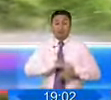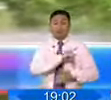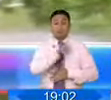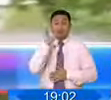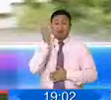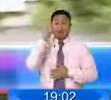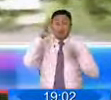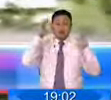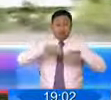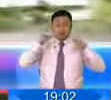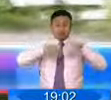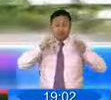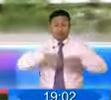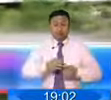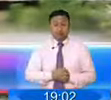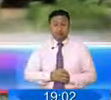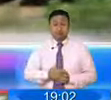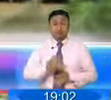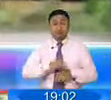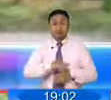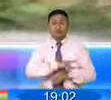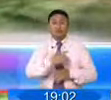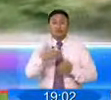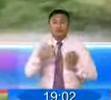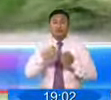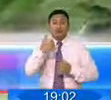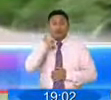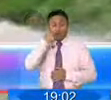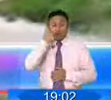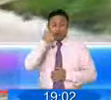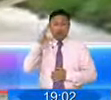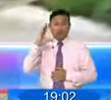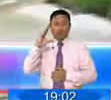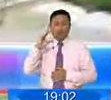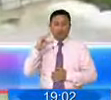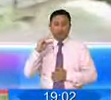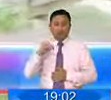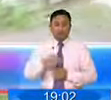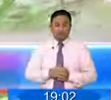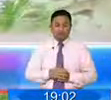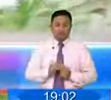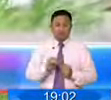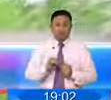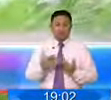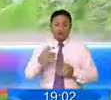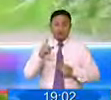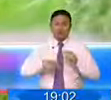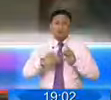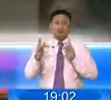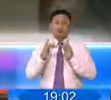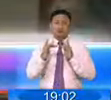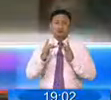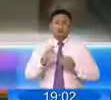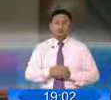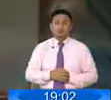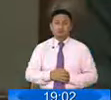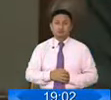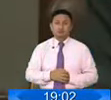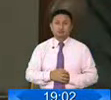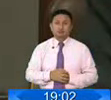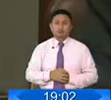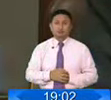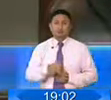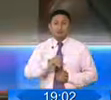clima. Esto generó que las baterías de los equipos de comunicación se descarguen y perdieron todo tipo de contacto. Totalmente